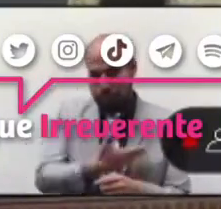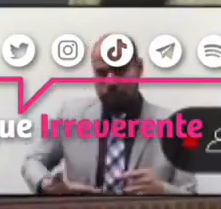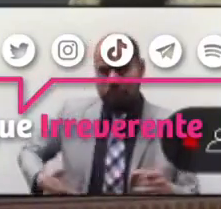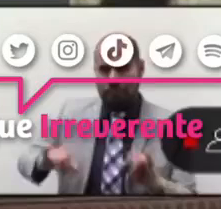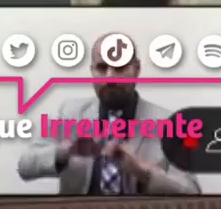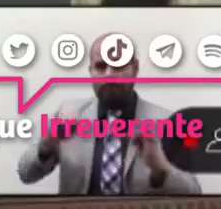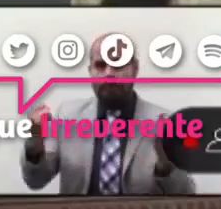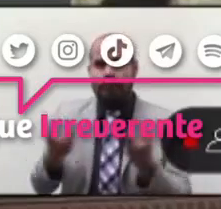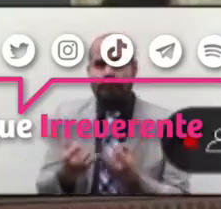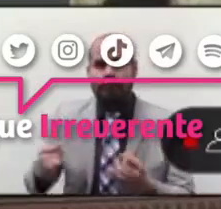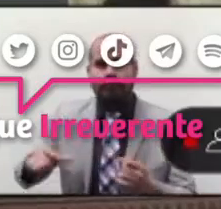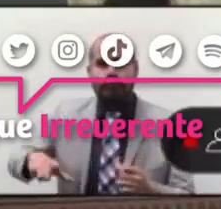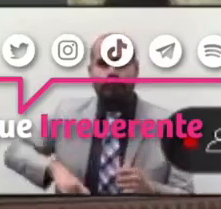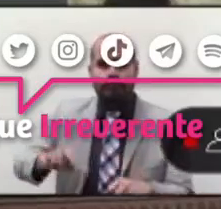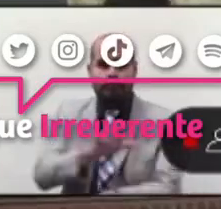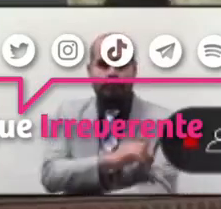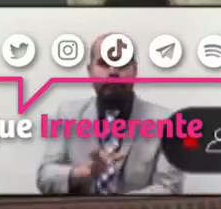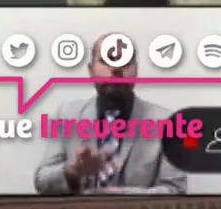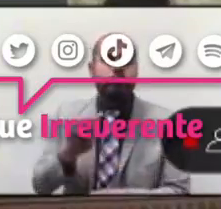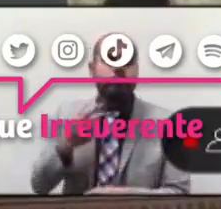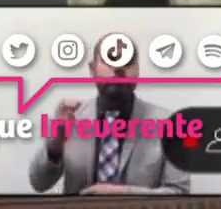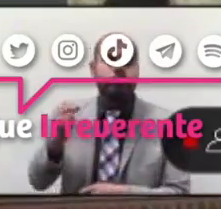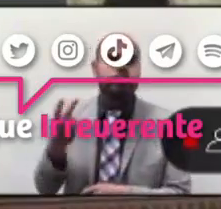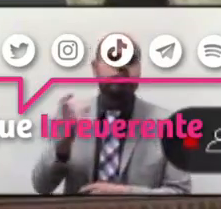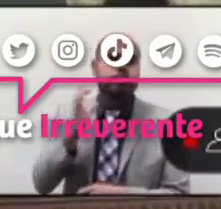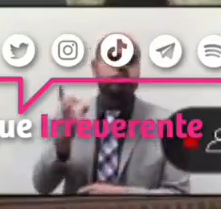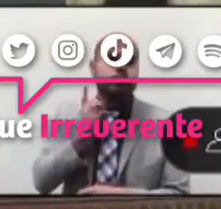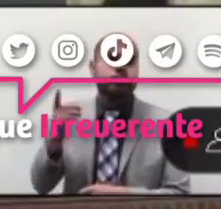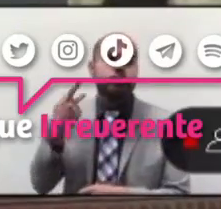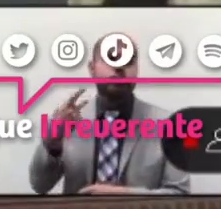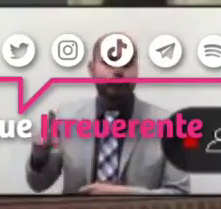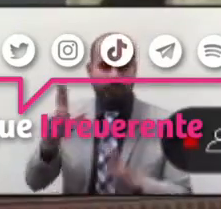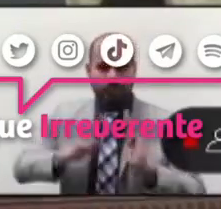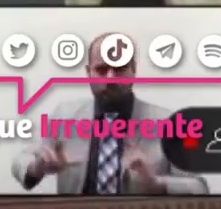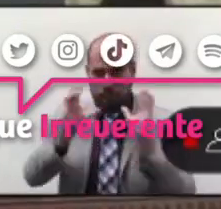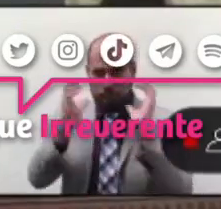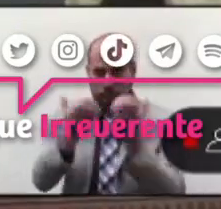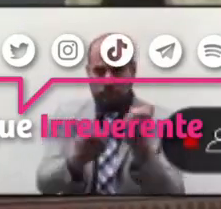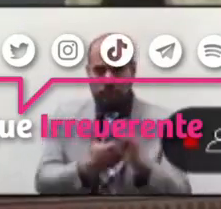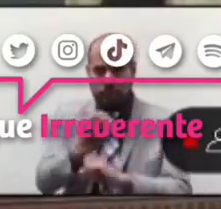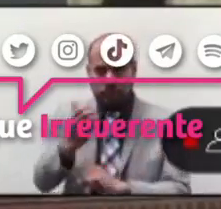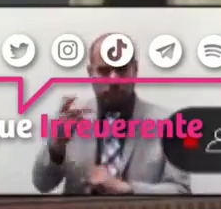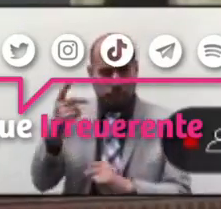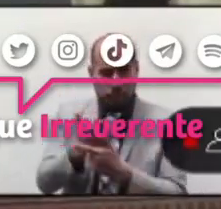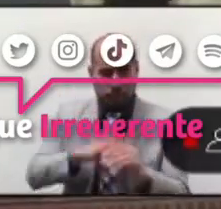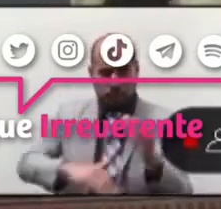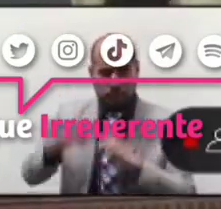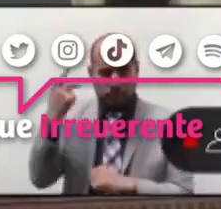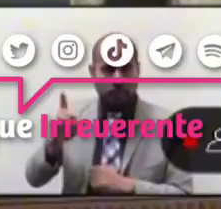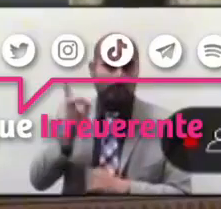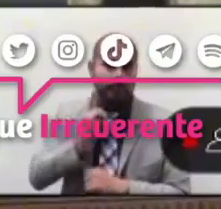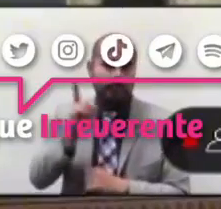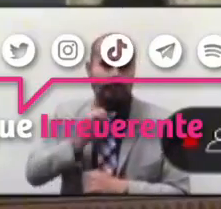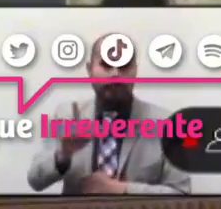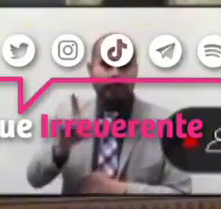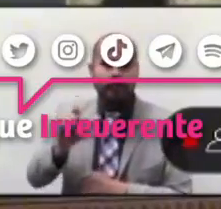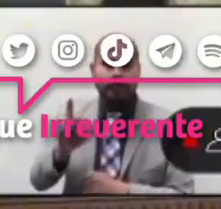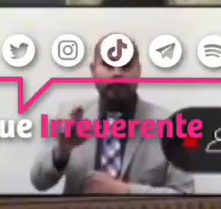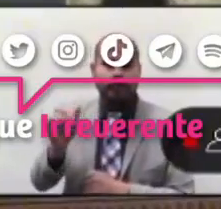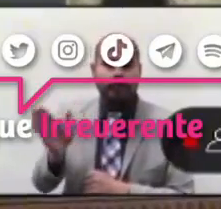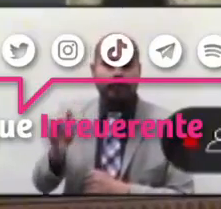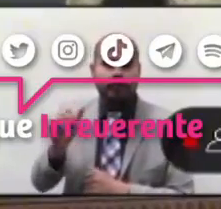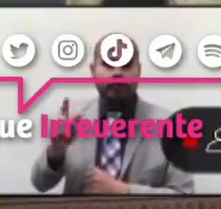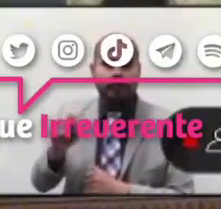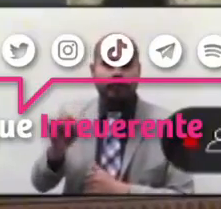de esta 62ª legislatura del Honorable Congreso del Estado Libre Soberano de Puebla a la diputada Laura Artemisa García